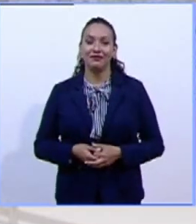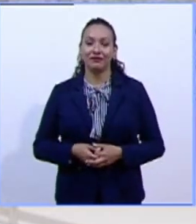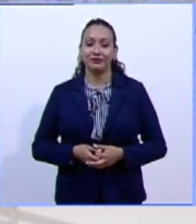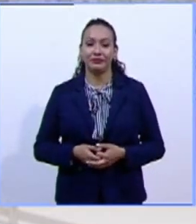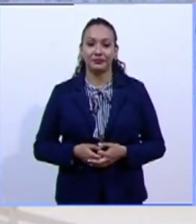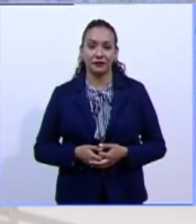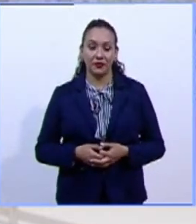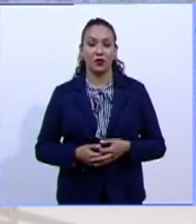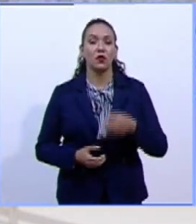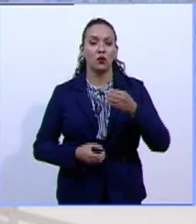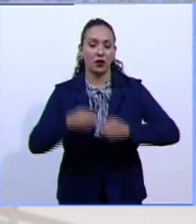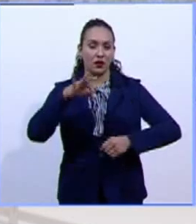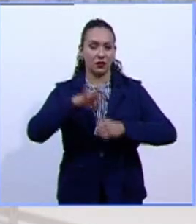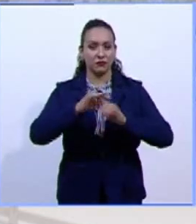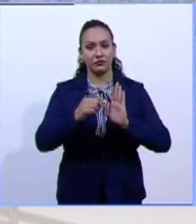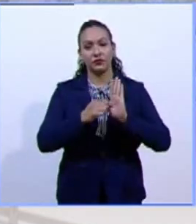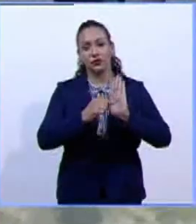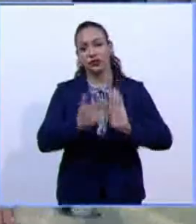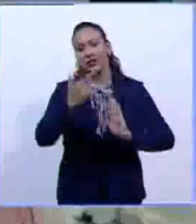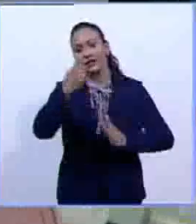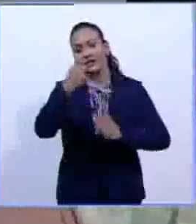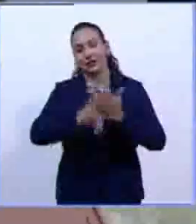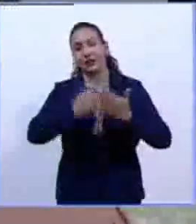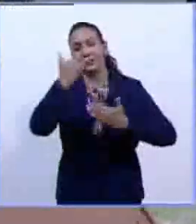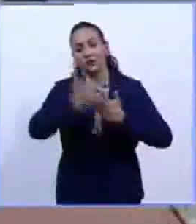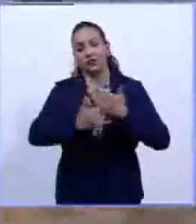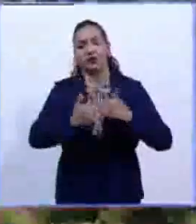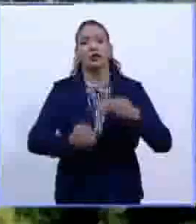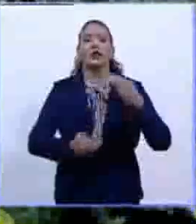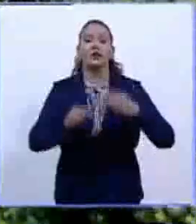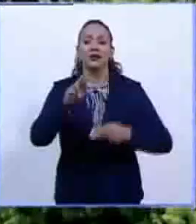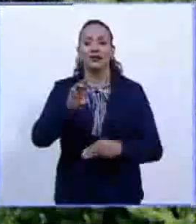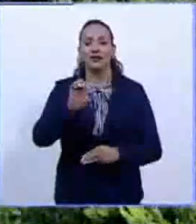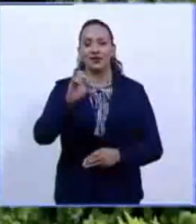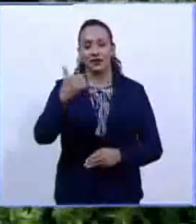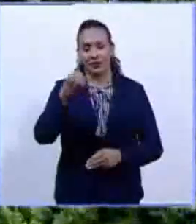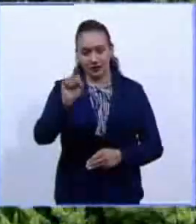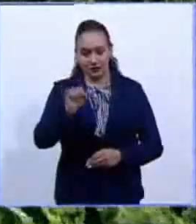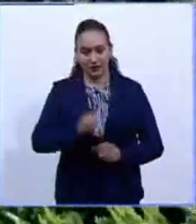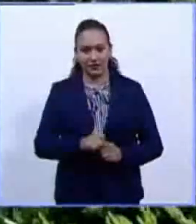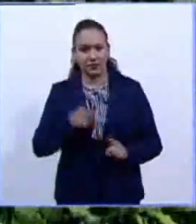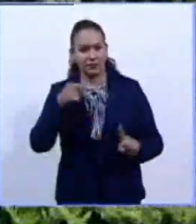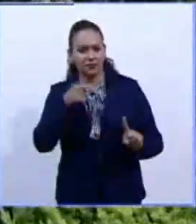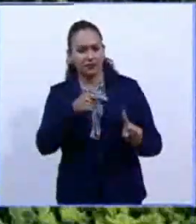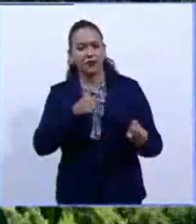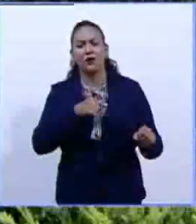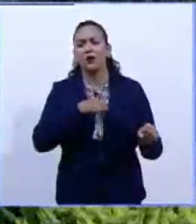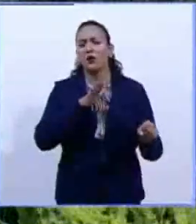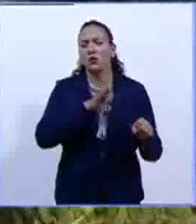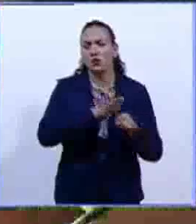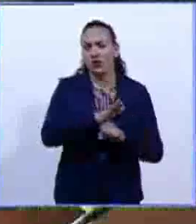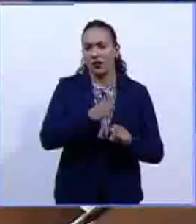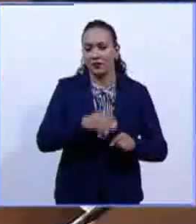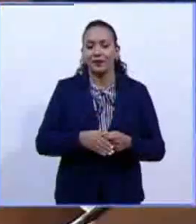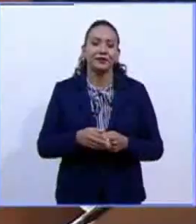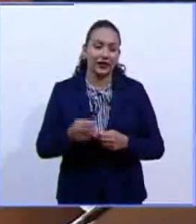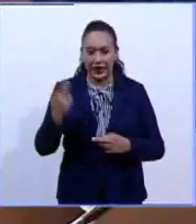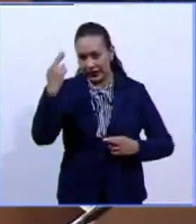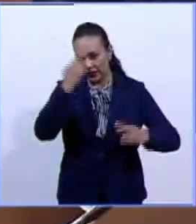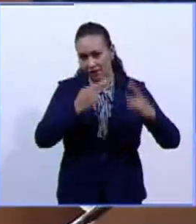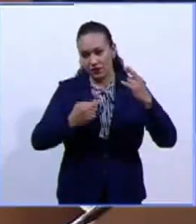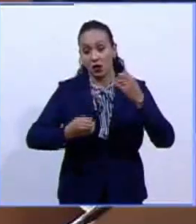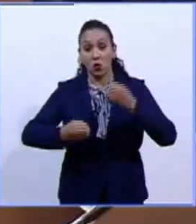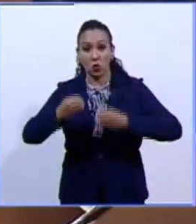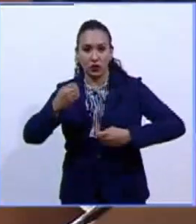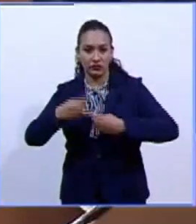Tribunal Electoral dio a conocer 7 proyectos del magistrado Reyes Rodríguez Mondragón, con los que propone resolver diversos juicios ciudadanos en los